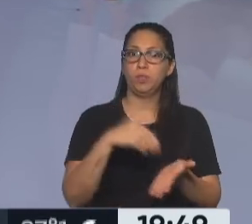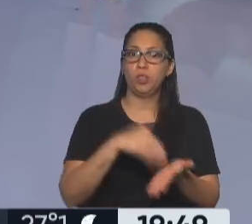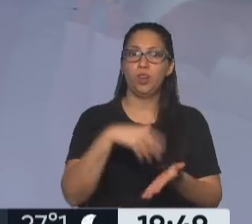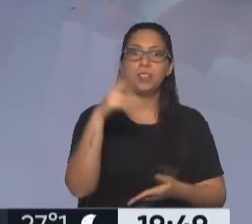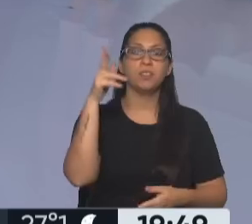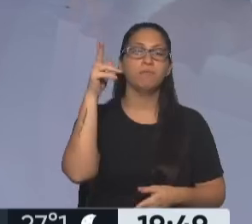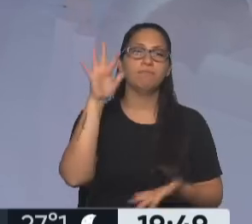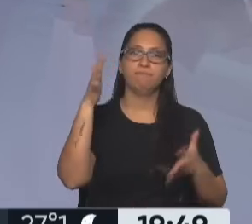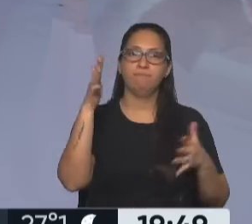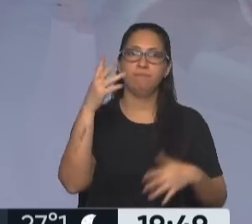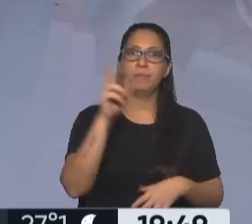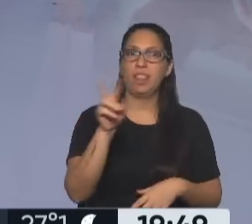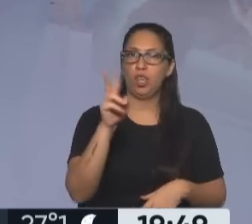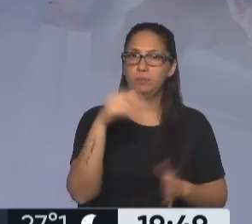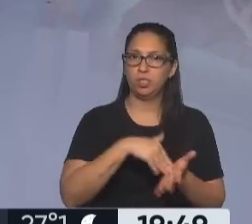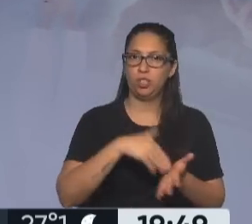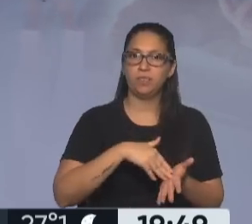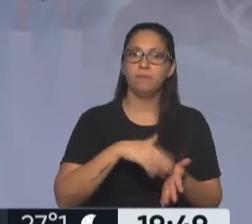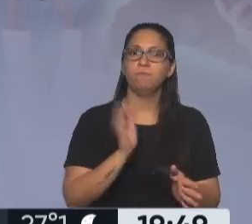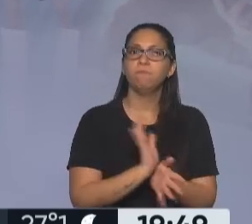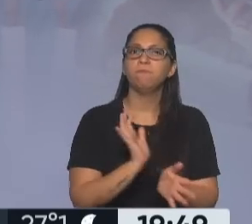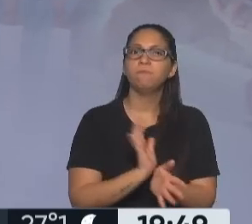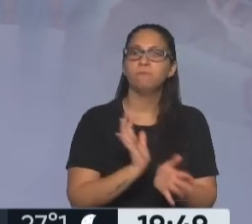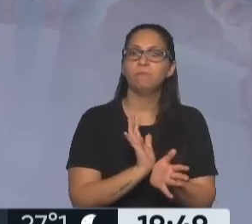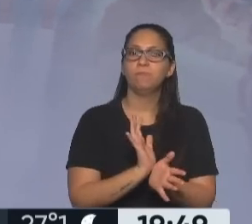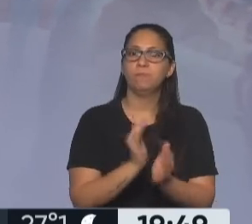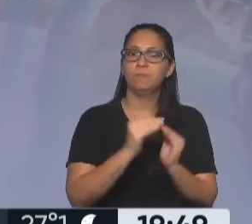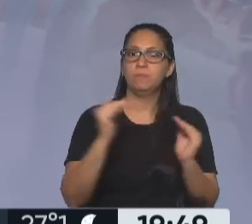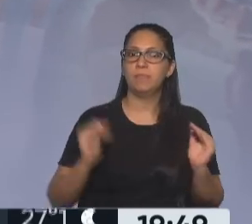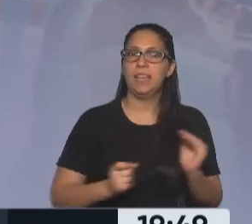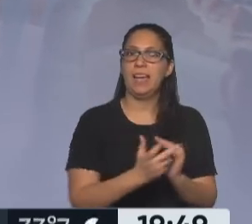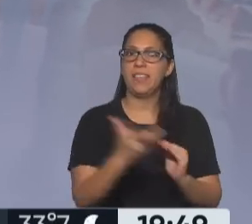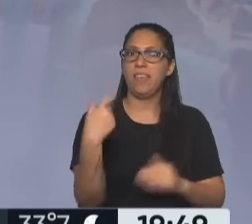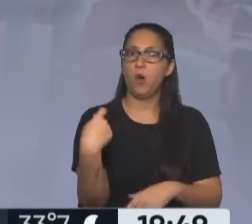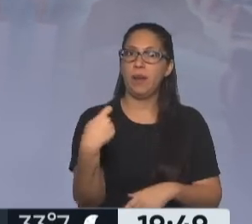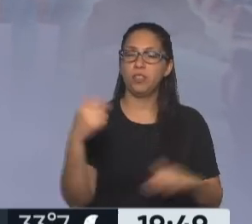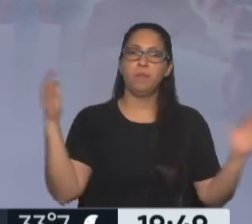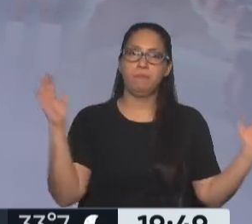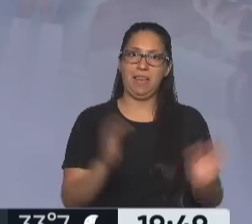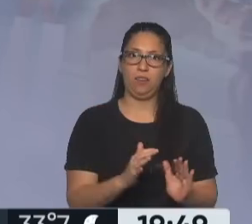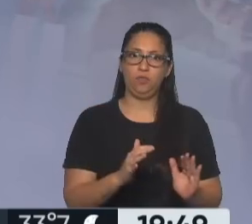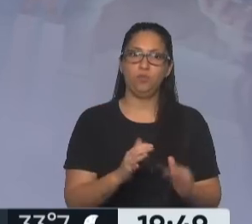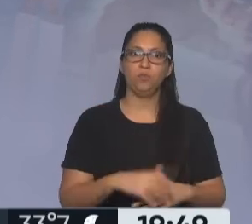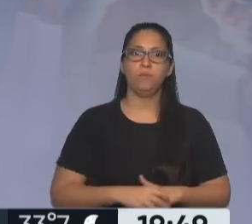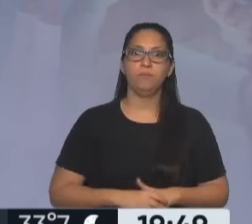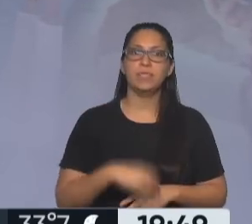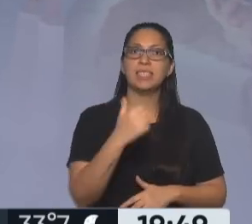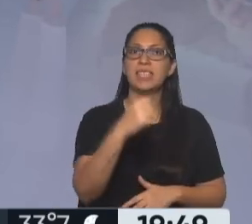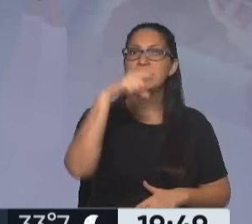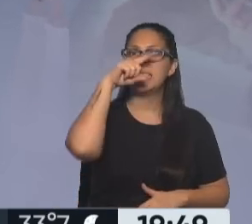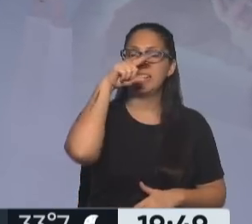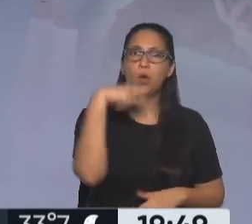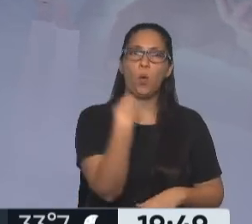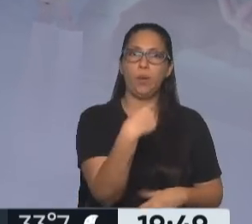de pesos, lo que equivale a una cifra menor en términos de jubilaciones mínimas. Estamos hablando de